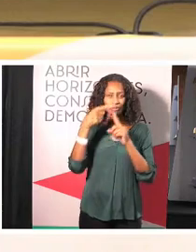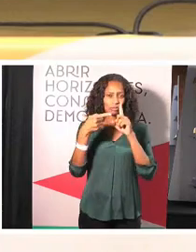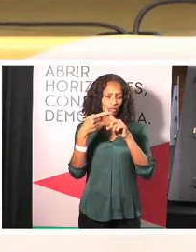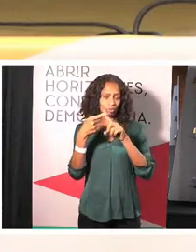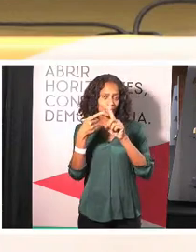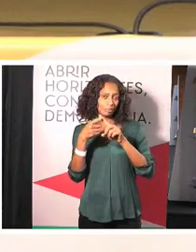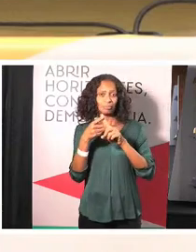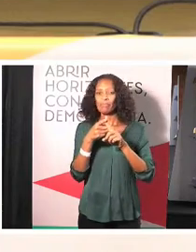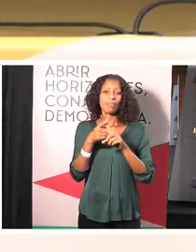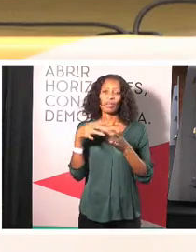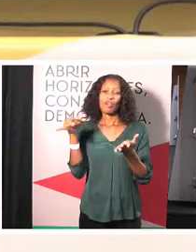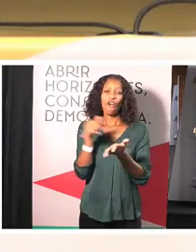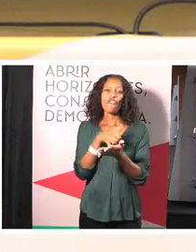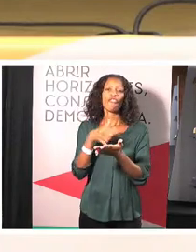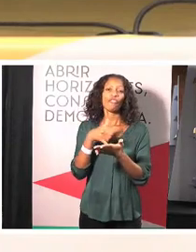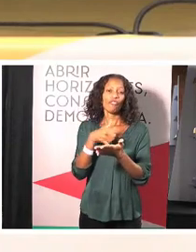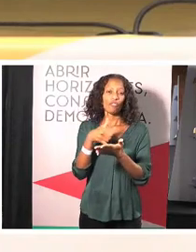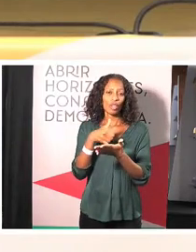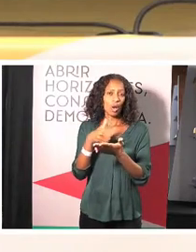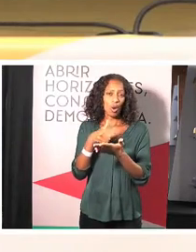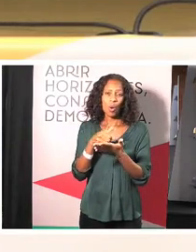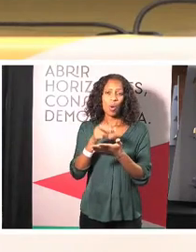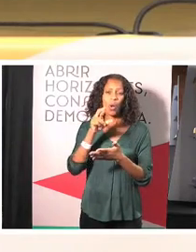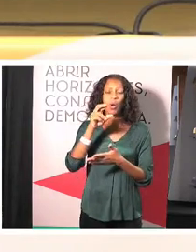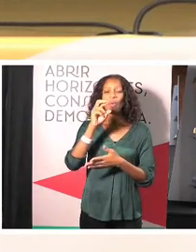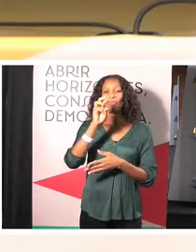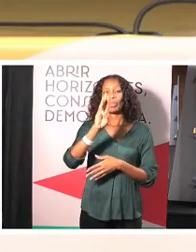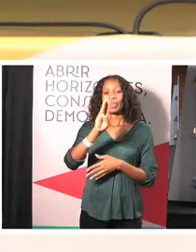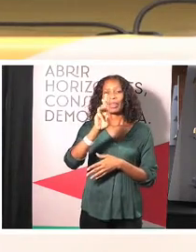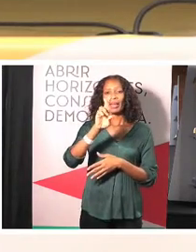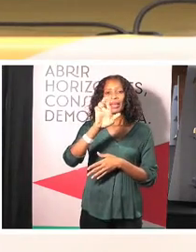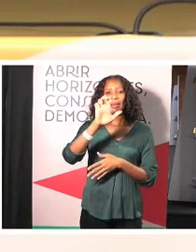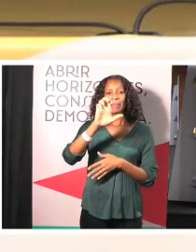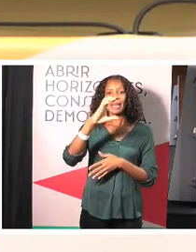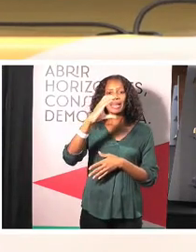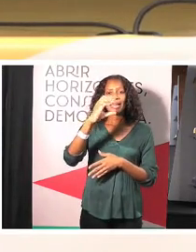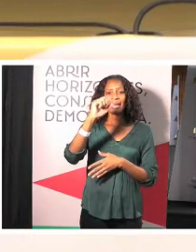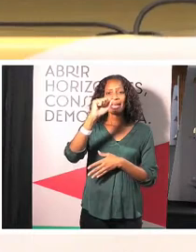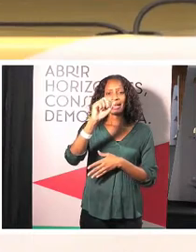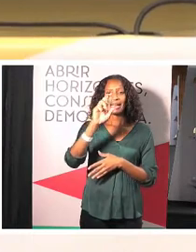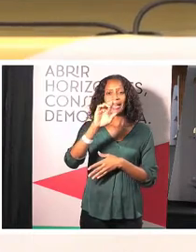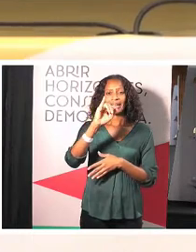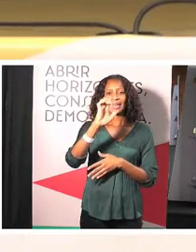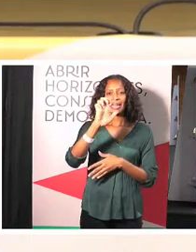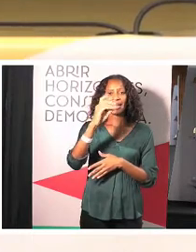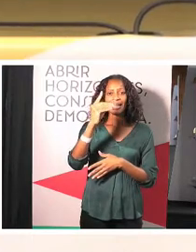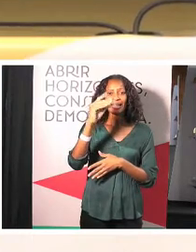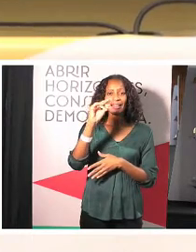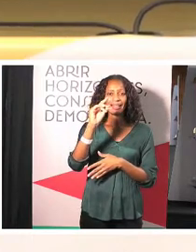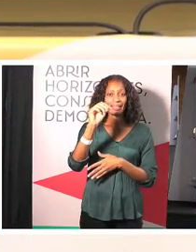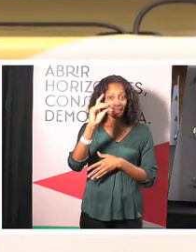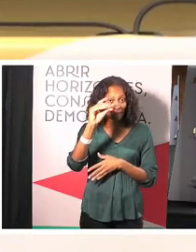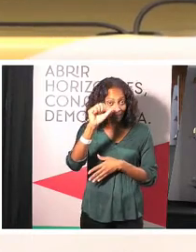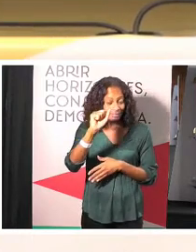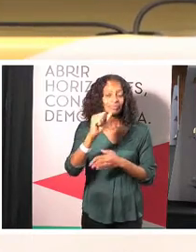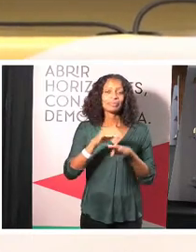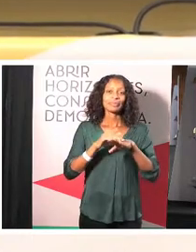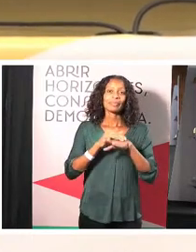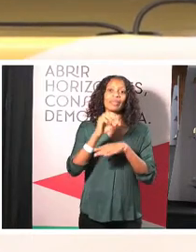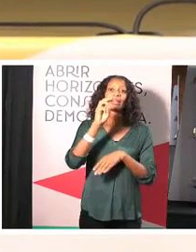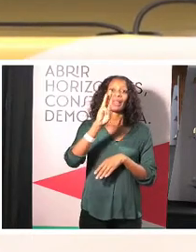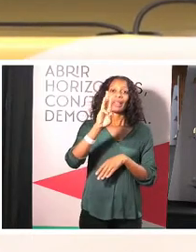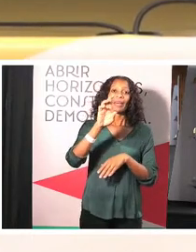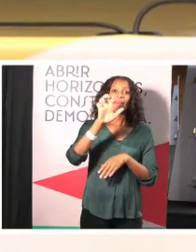todos nos resulta muy cercano, y cada vez es el que más puede hablar de ello, pues ya lo ha hecho, además de una forma